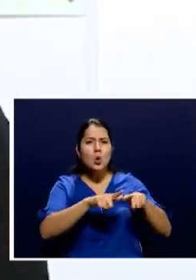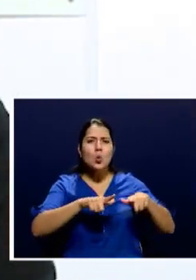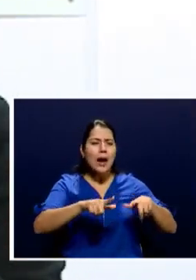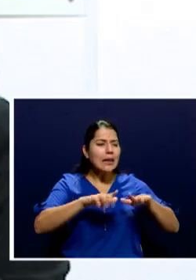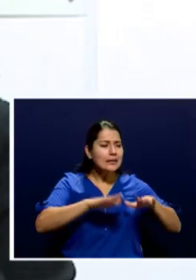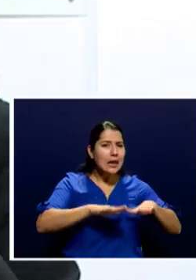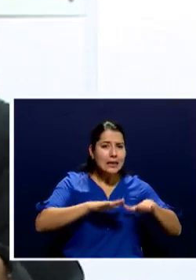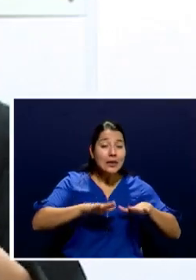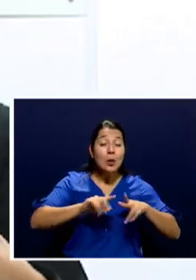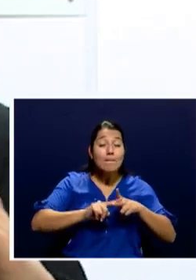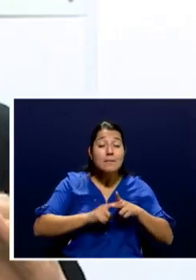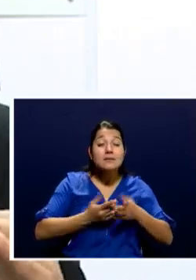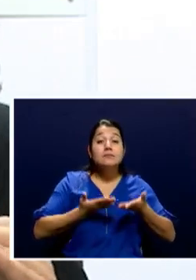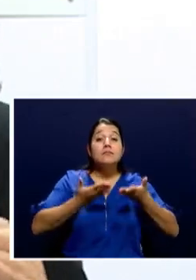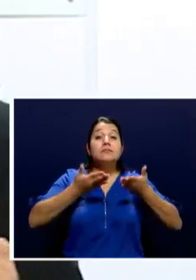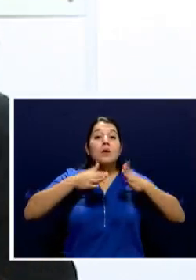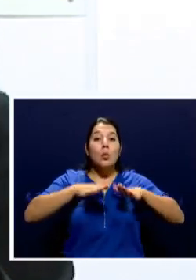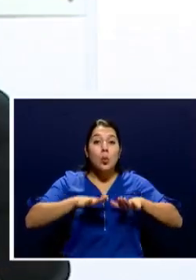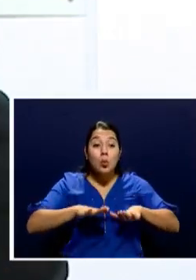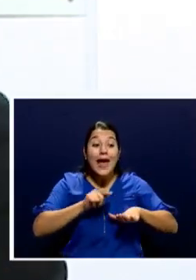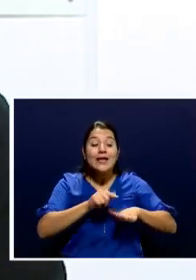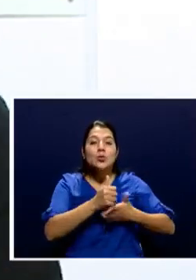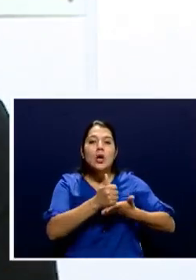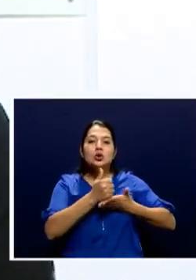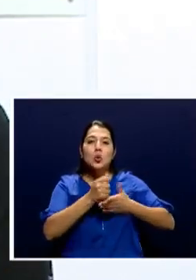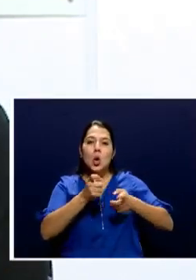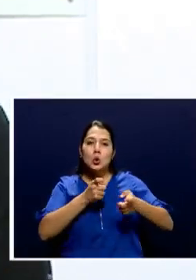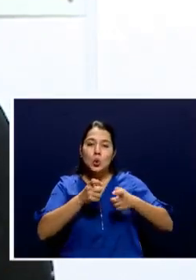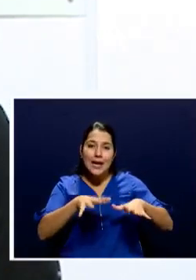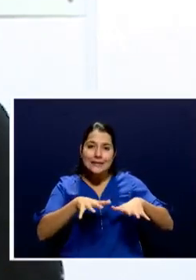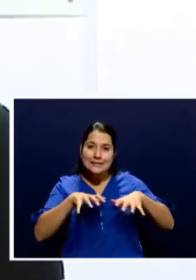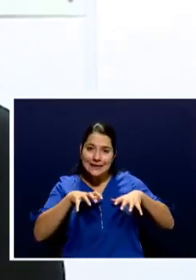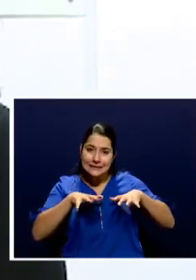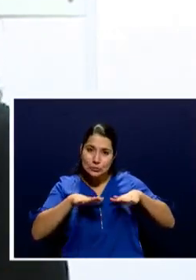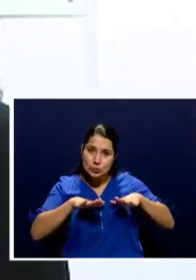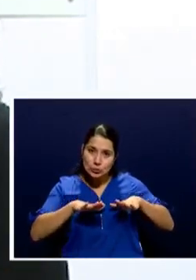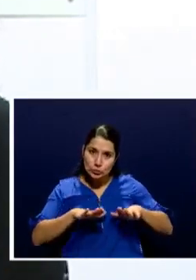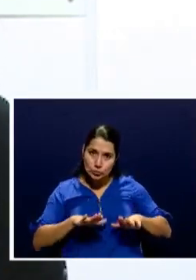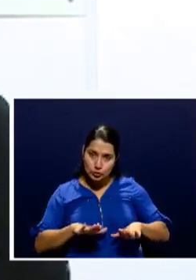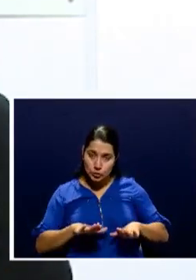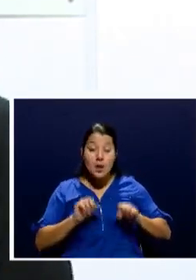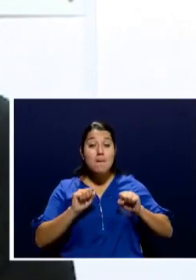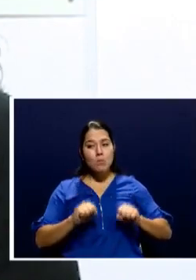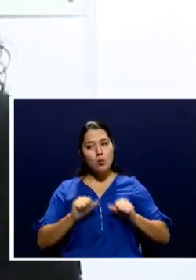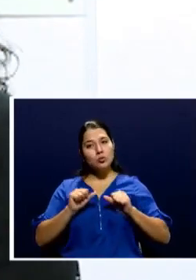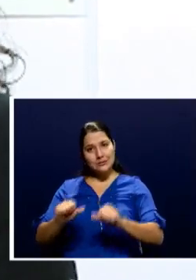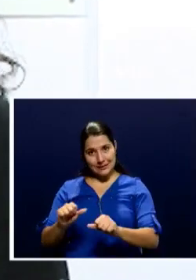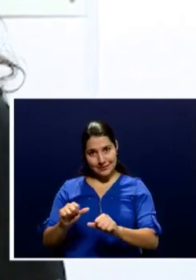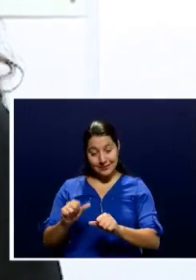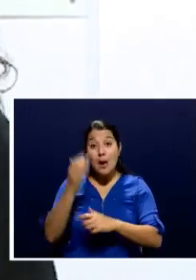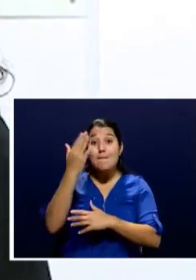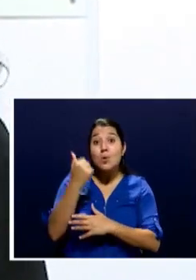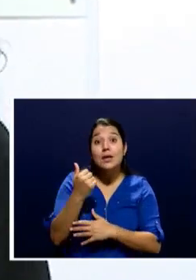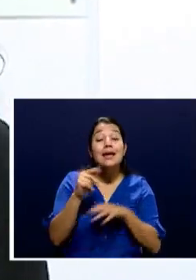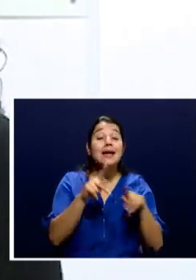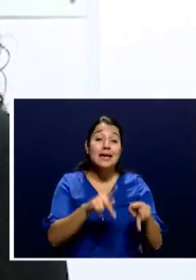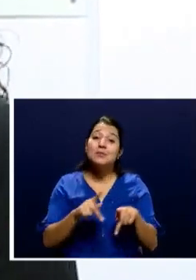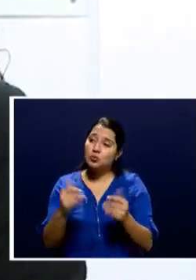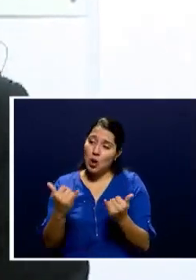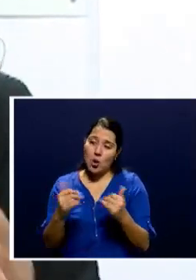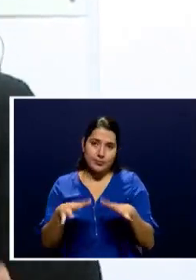despacio, eso nos va a nivelar el estrés y ya vamos a poder seguir con lo que estamos haciendo. ¿Por qué? Porque evidentemente las personas estamos